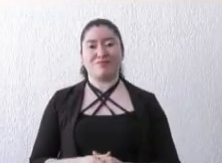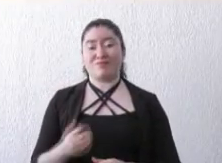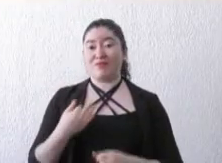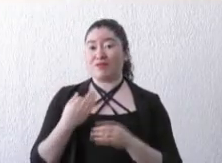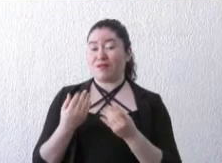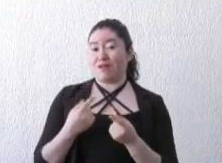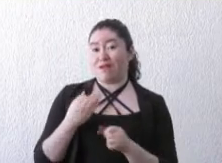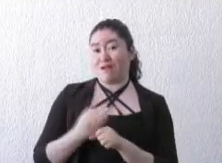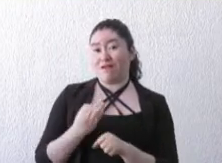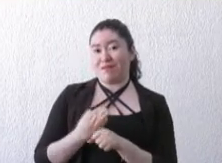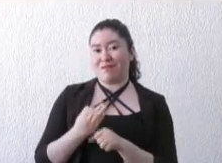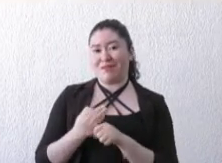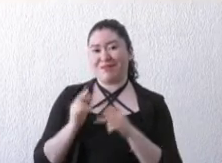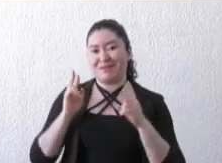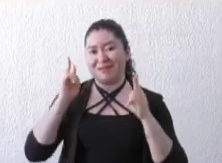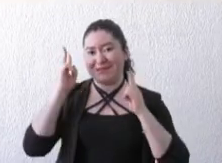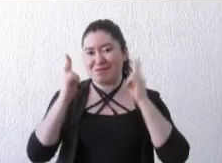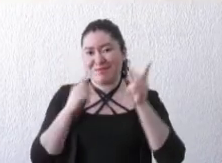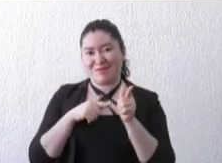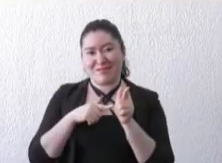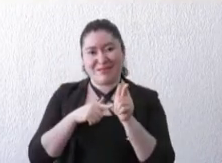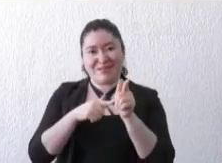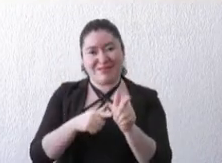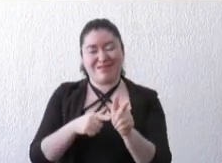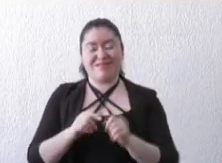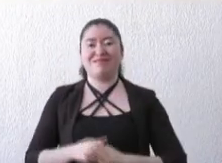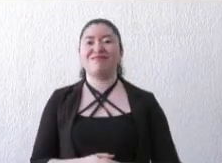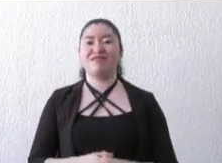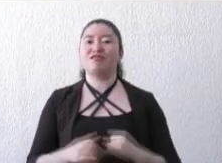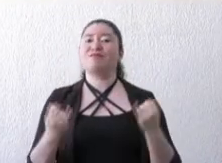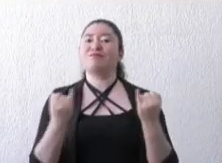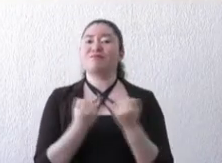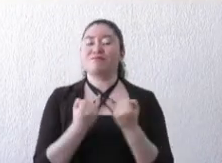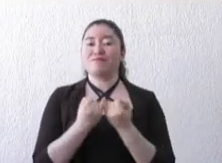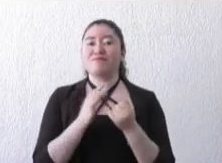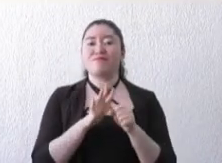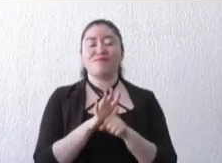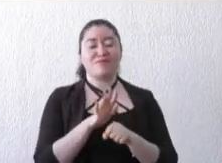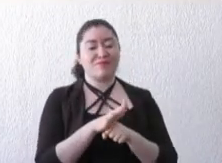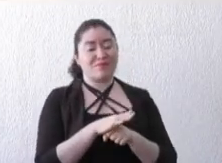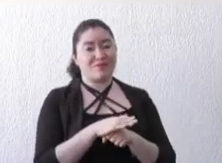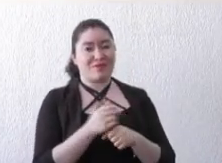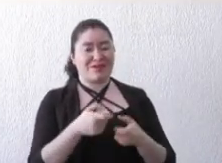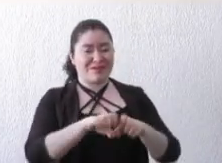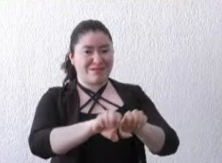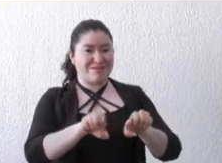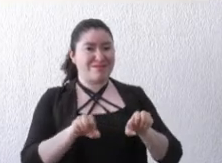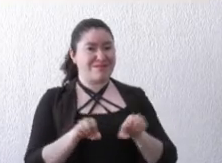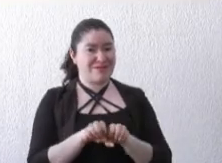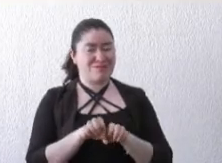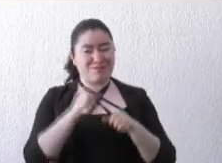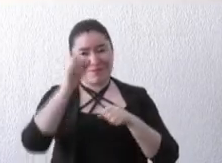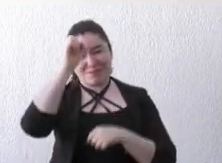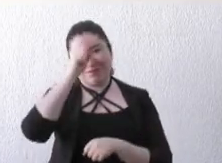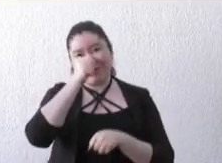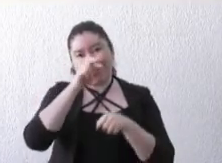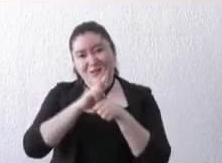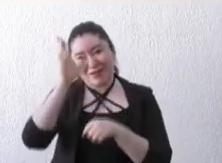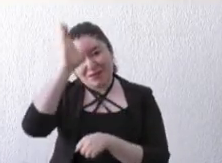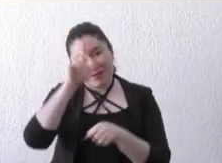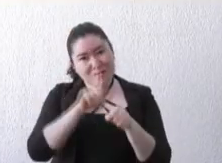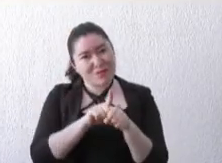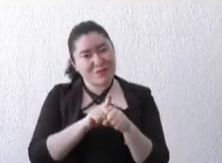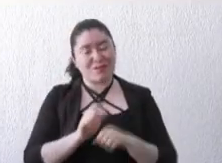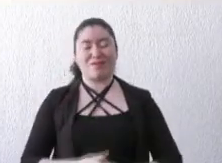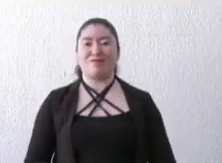como otras manifestaciones. Por el montaje, también al equipo de patrimonio de la Secretaría de Cultura que contribuyó en este montaje.